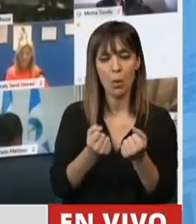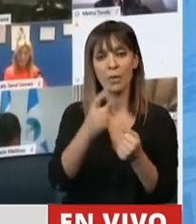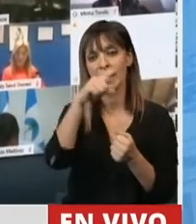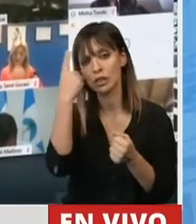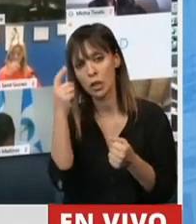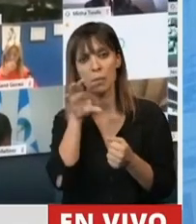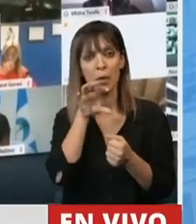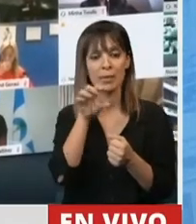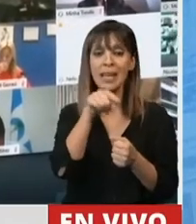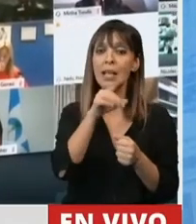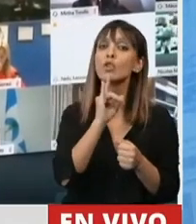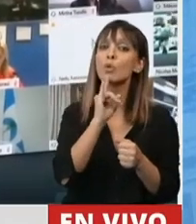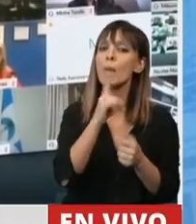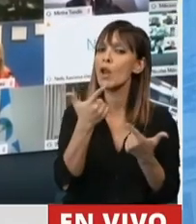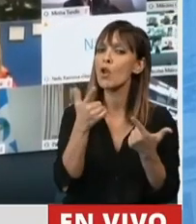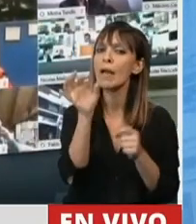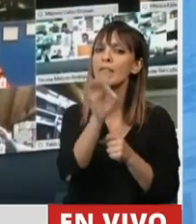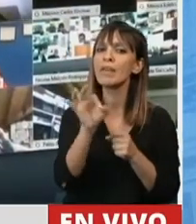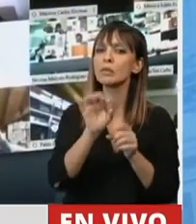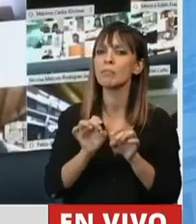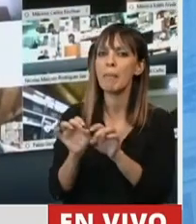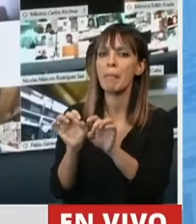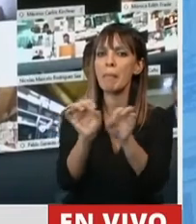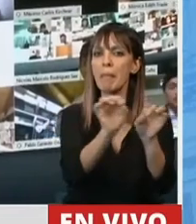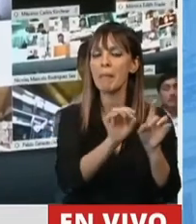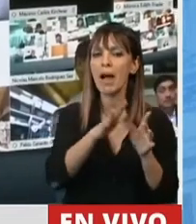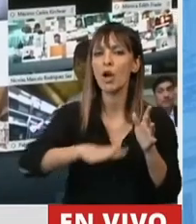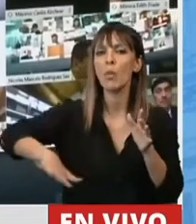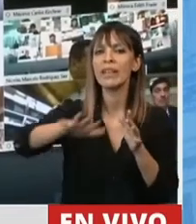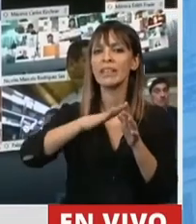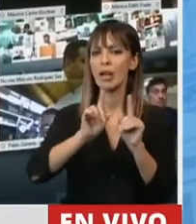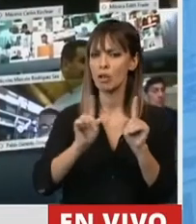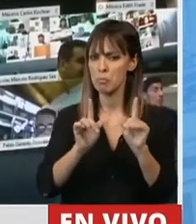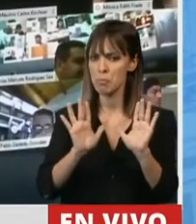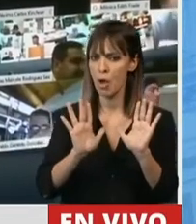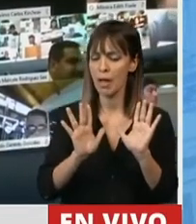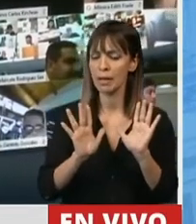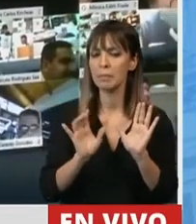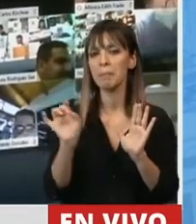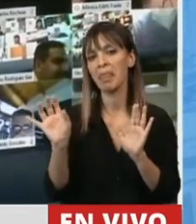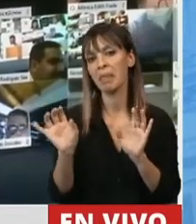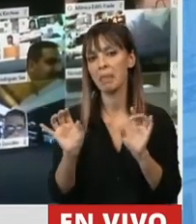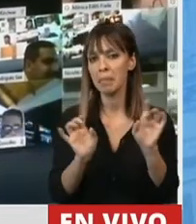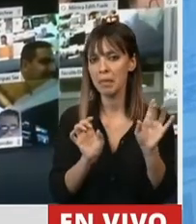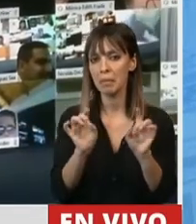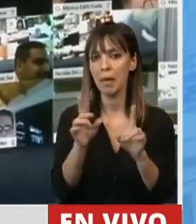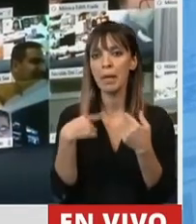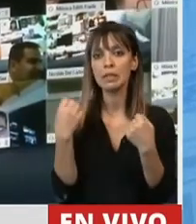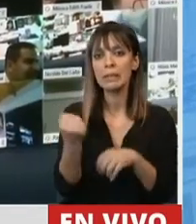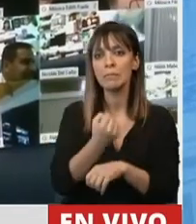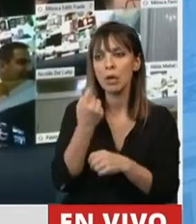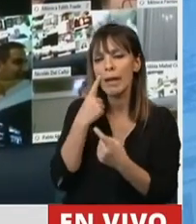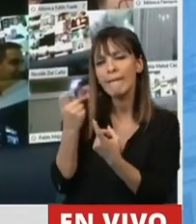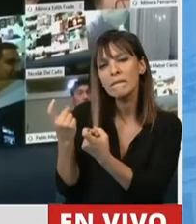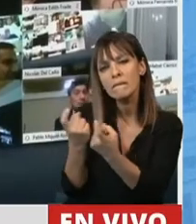no tenemos el virus comunitario. Pero sí para nosotros es muy importante poder conocer y saber las experiencias que